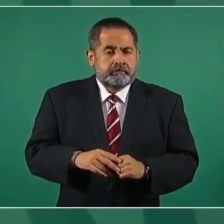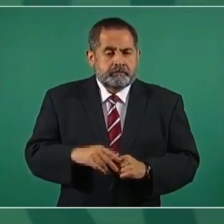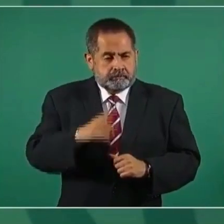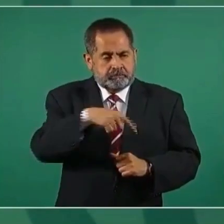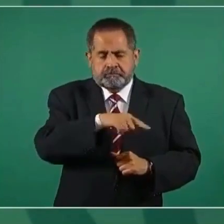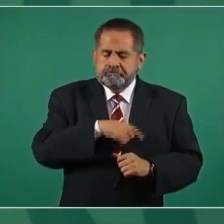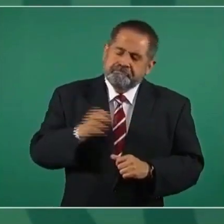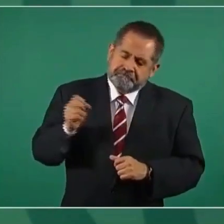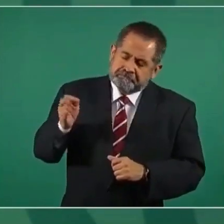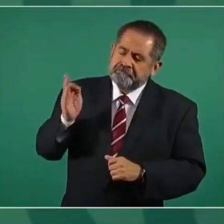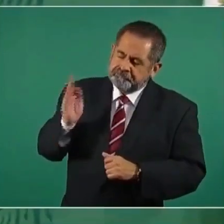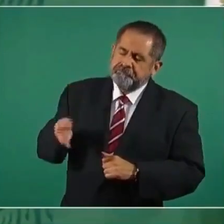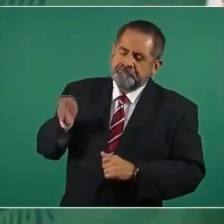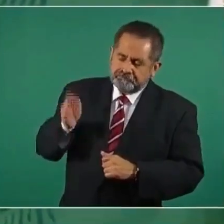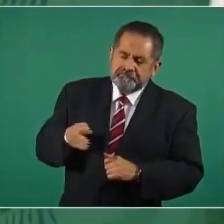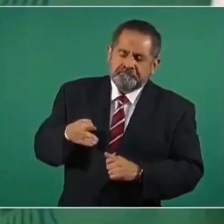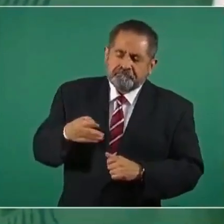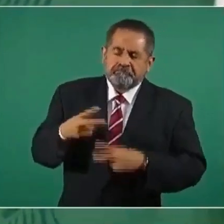aceptando